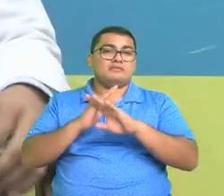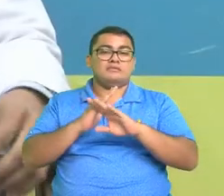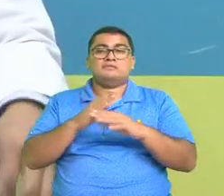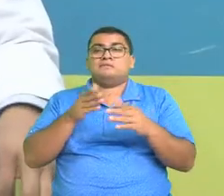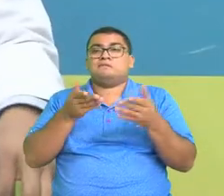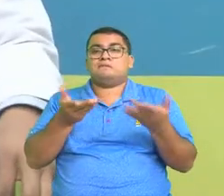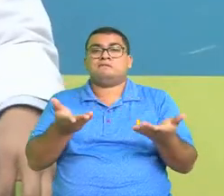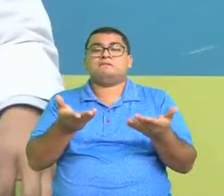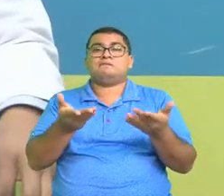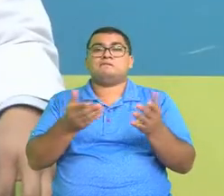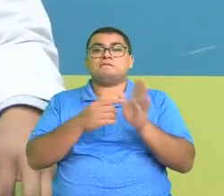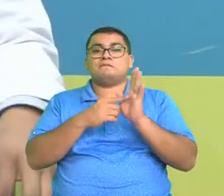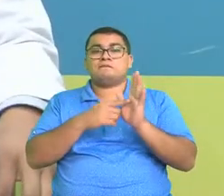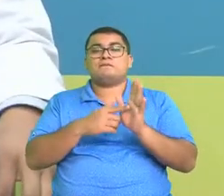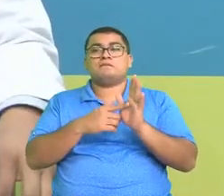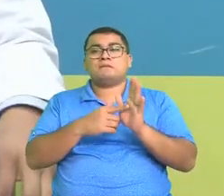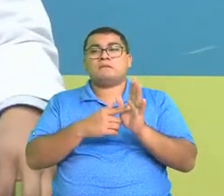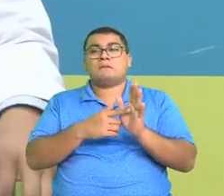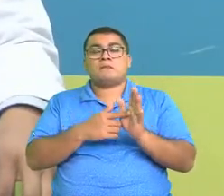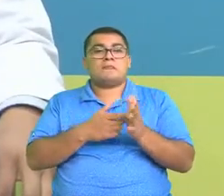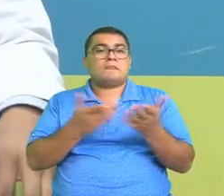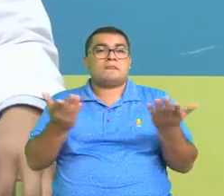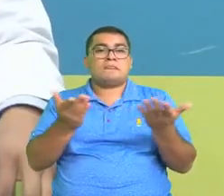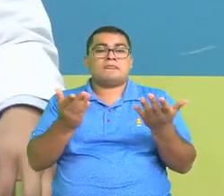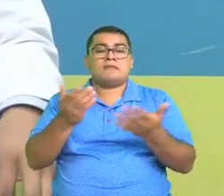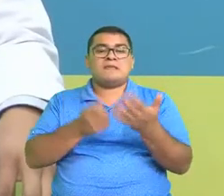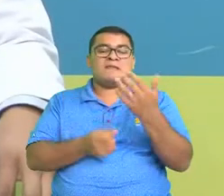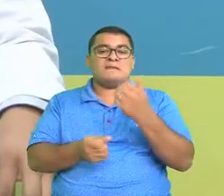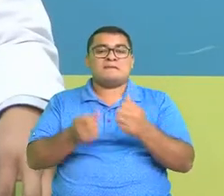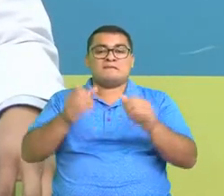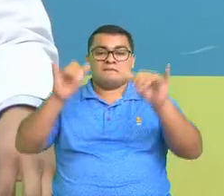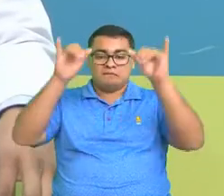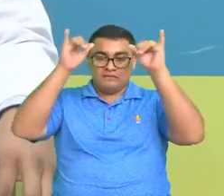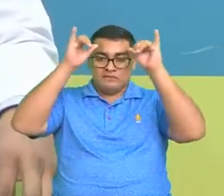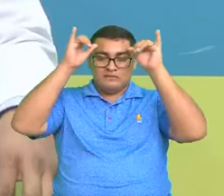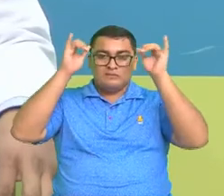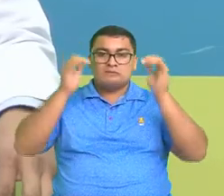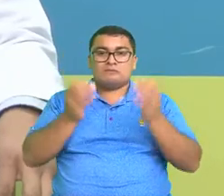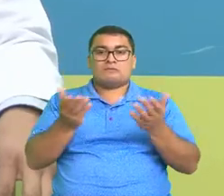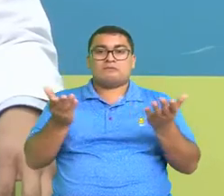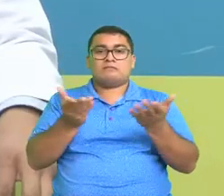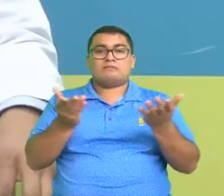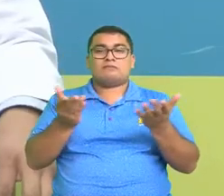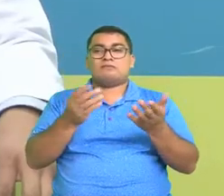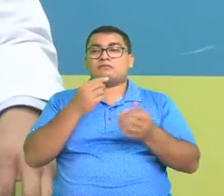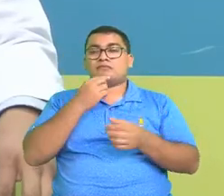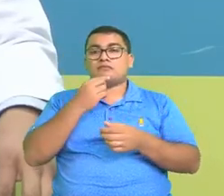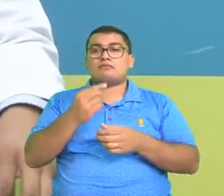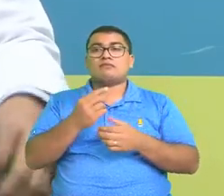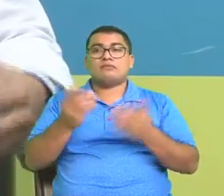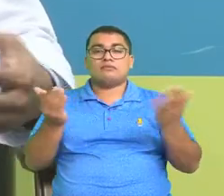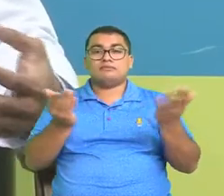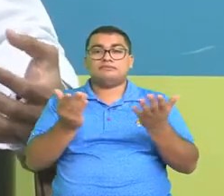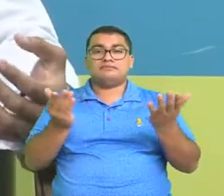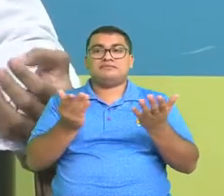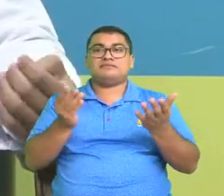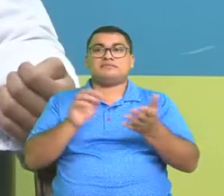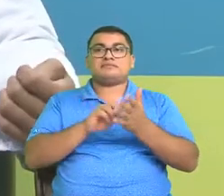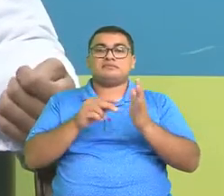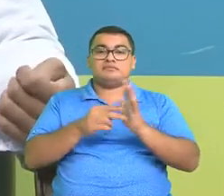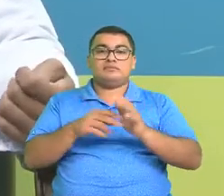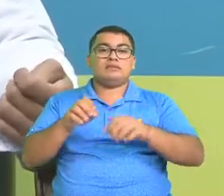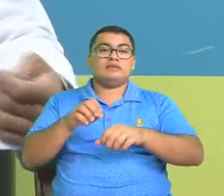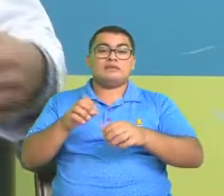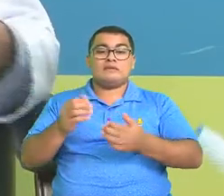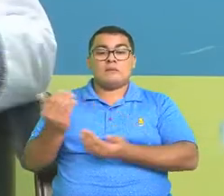pues, porque de todos modos las proteínas de la leche de vaca y los alimentos se transmite a través de la lactancia materna y son alérgenos para